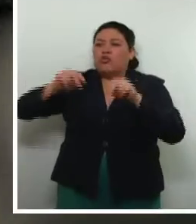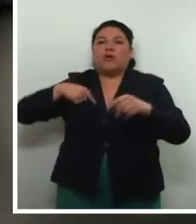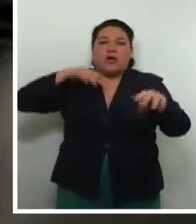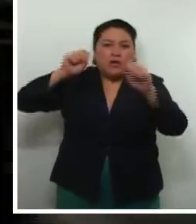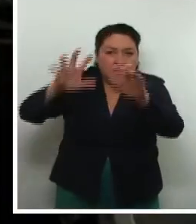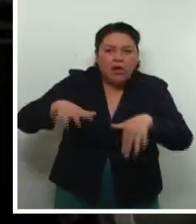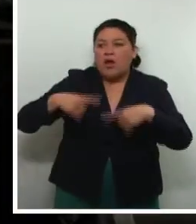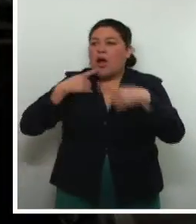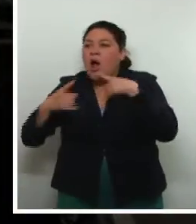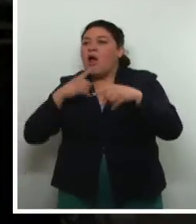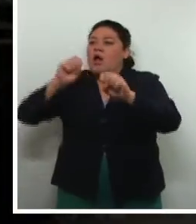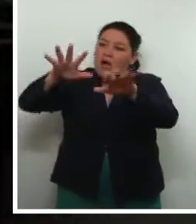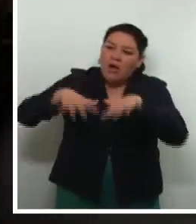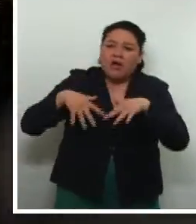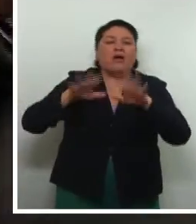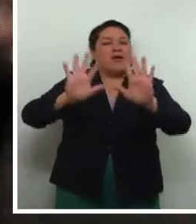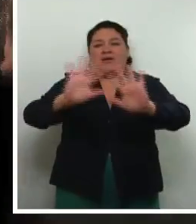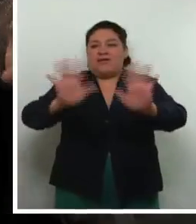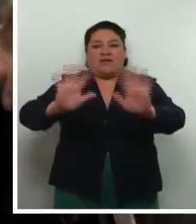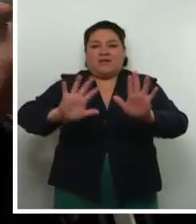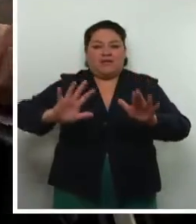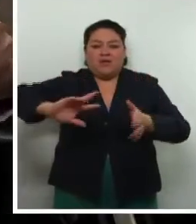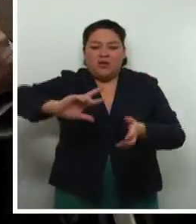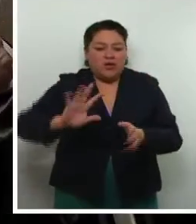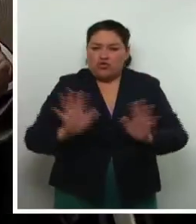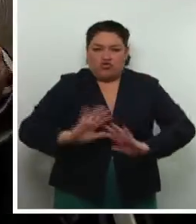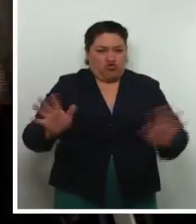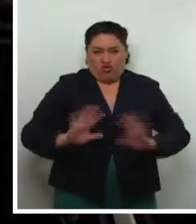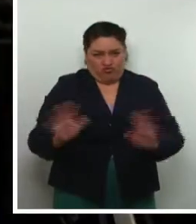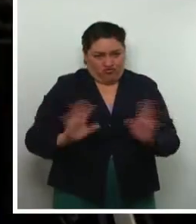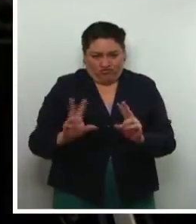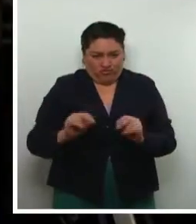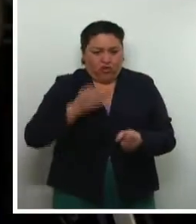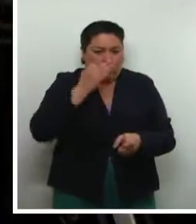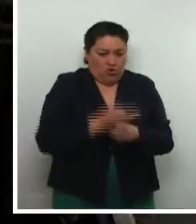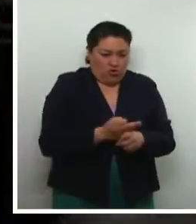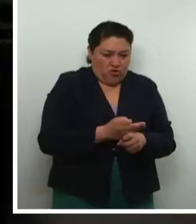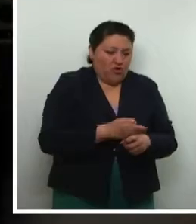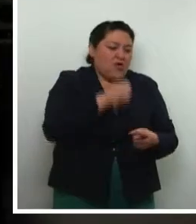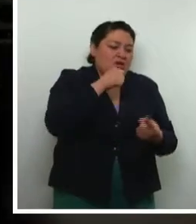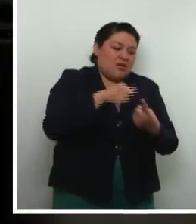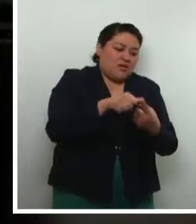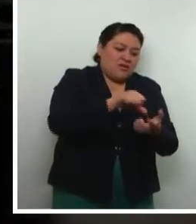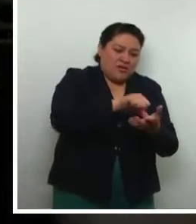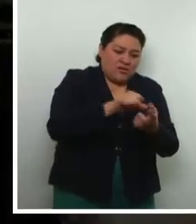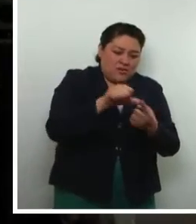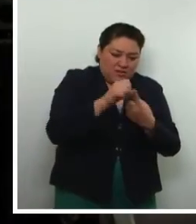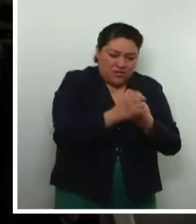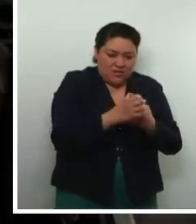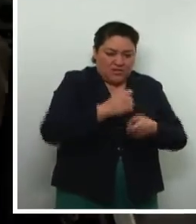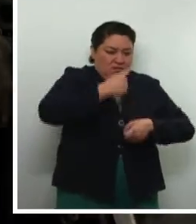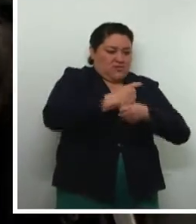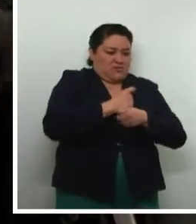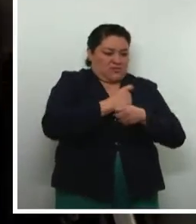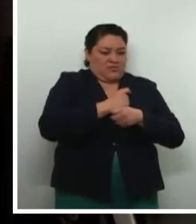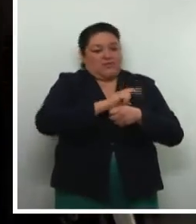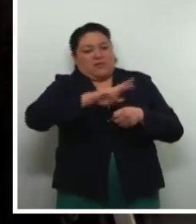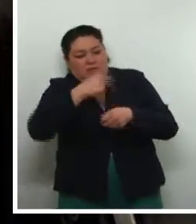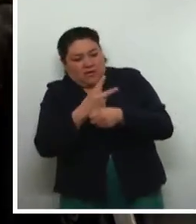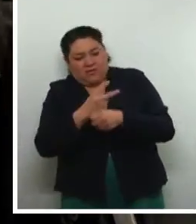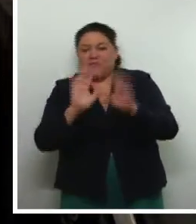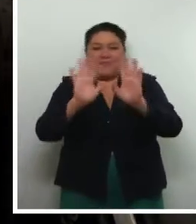ha dicho muy bien, no un segundo dictamen, porque para que haya un segundo tiene que pasar el primero al Pleno,